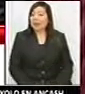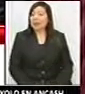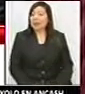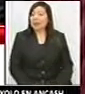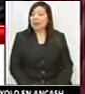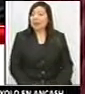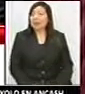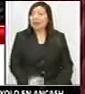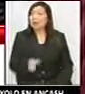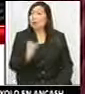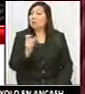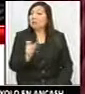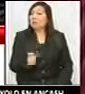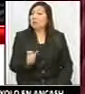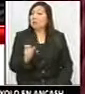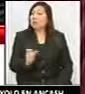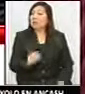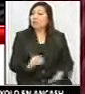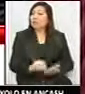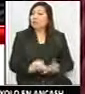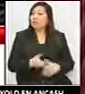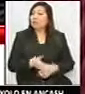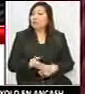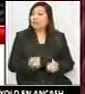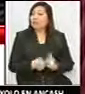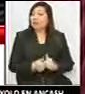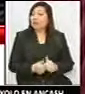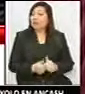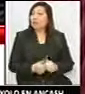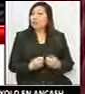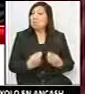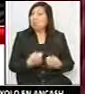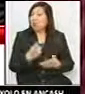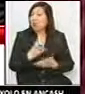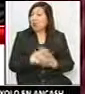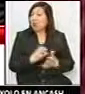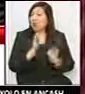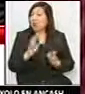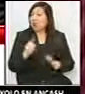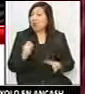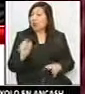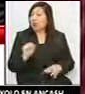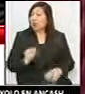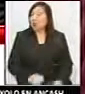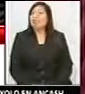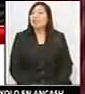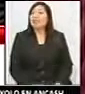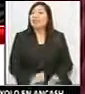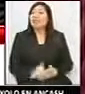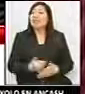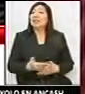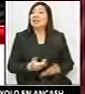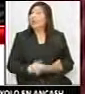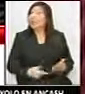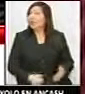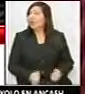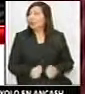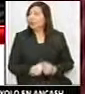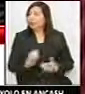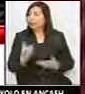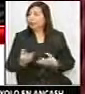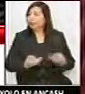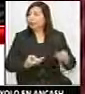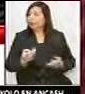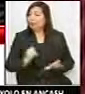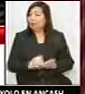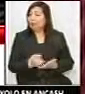de personal prontuariado a través de pequeños montos menores de 10.000 soles que pasaban desapercibidos por la Contraloría.